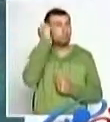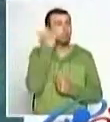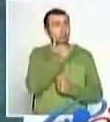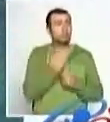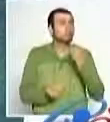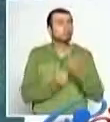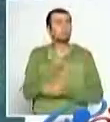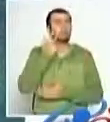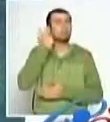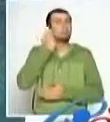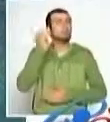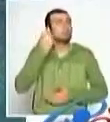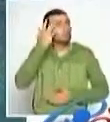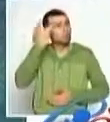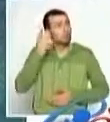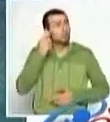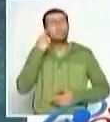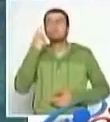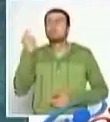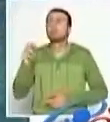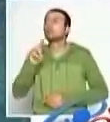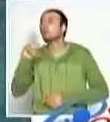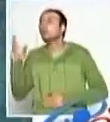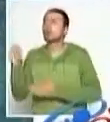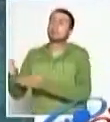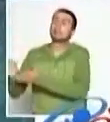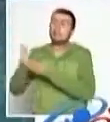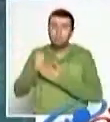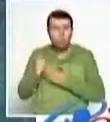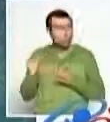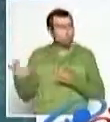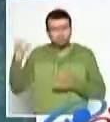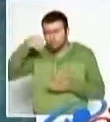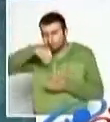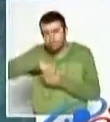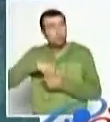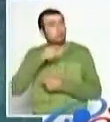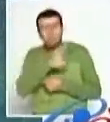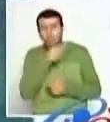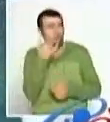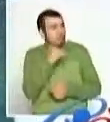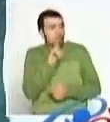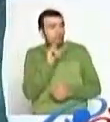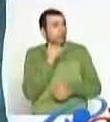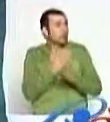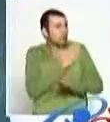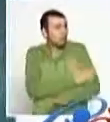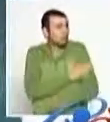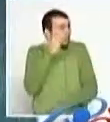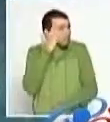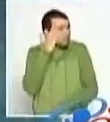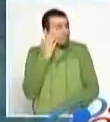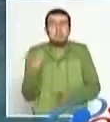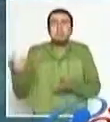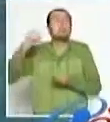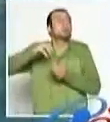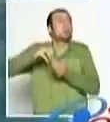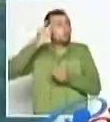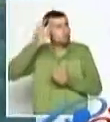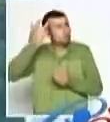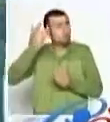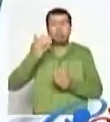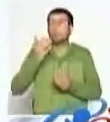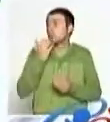buscar, por qué empieza a buscar otras ayudas terapéuticas complementarias a esa formación ortodoxa? Porque uno entiende que siendo la medicina